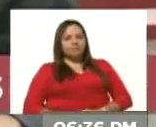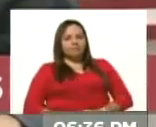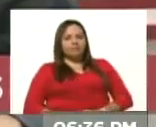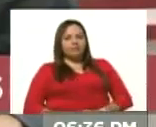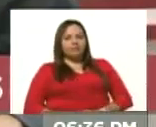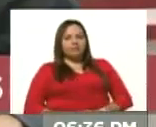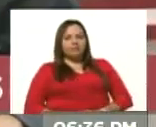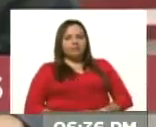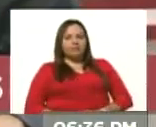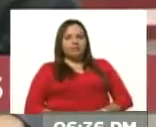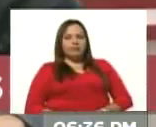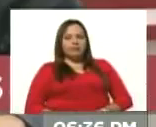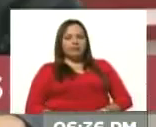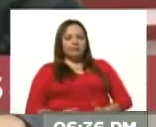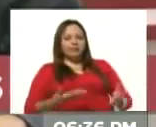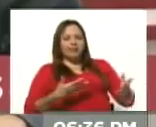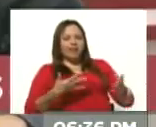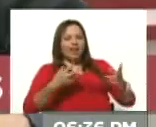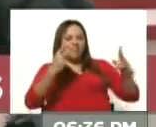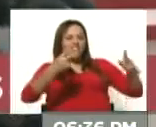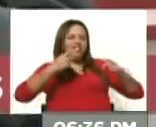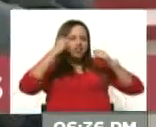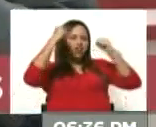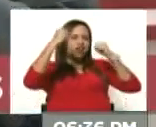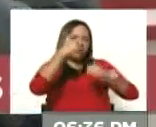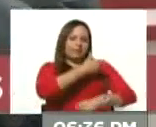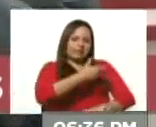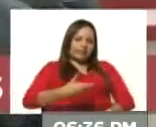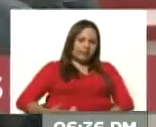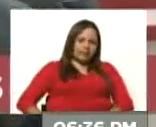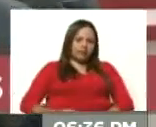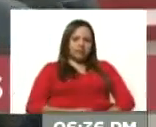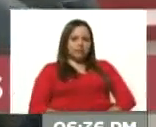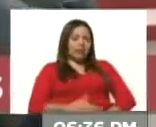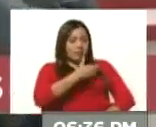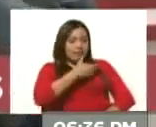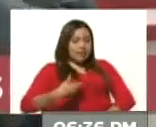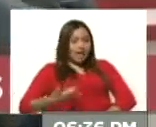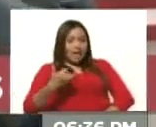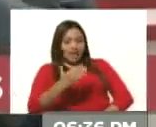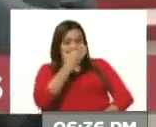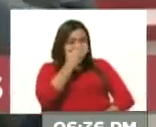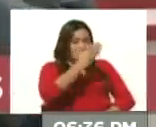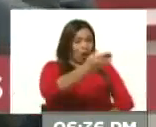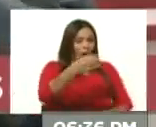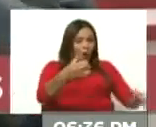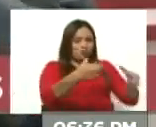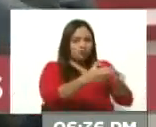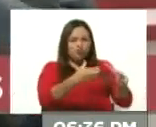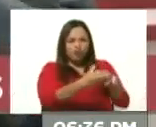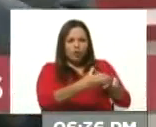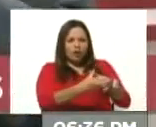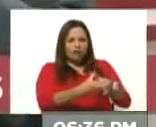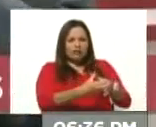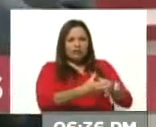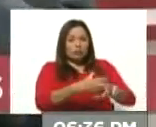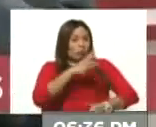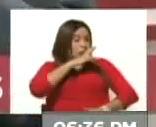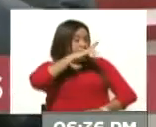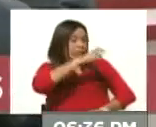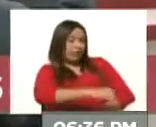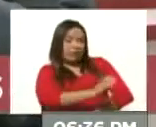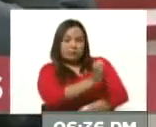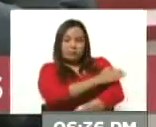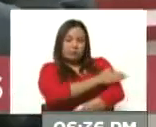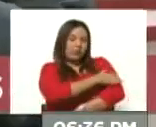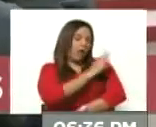las victorias del presidente el presidente se ha enfrentado a una oligarquía rancia sin